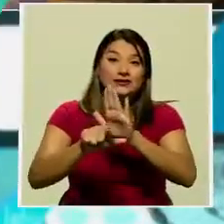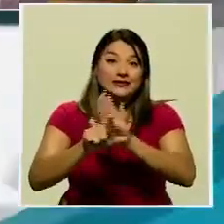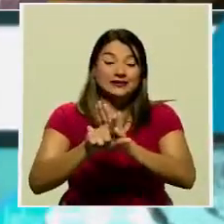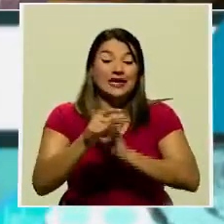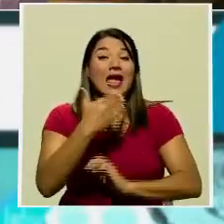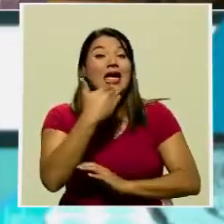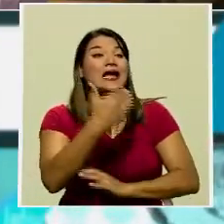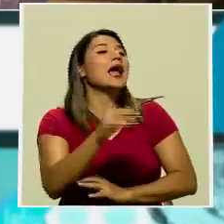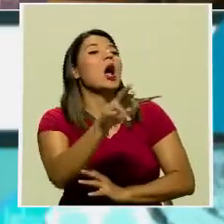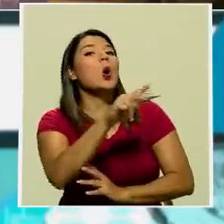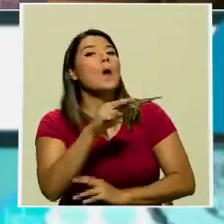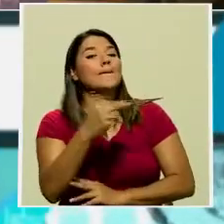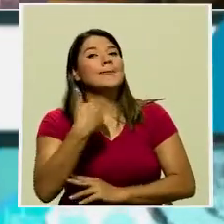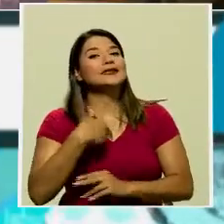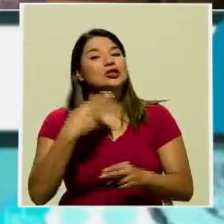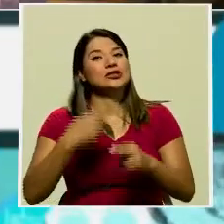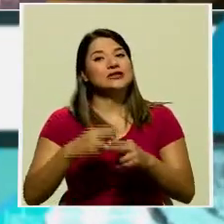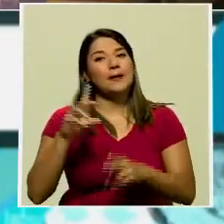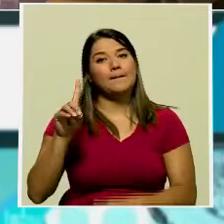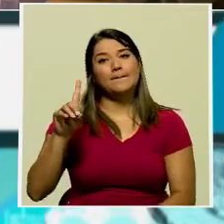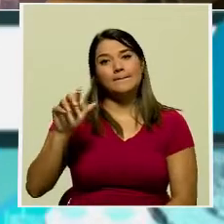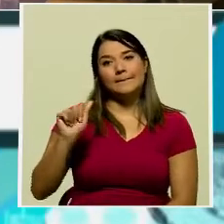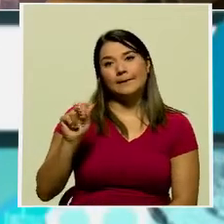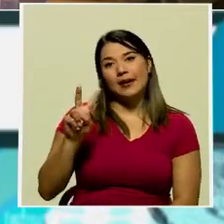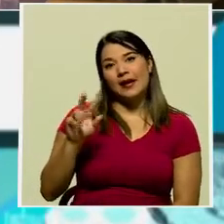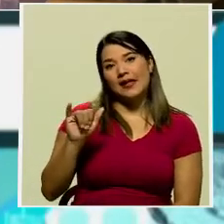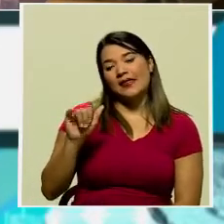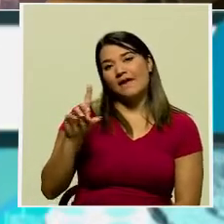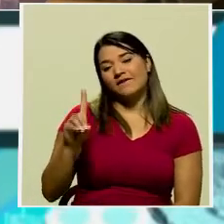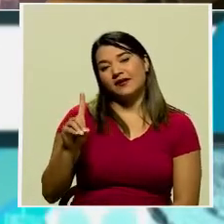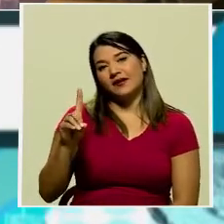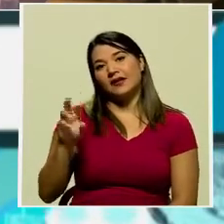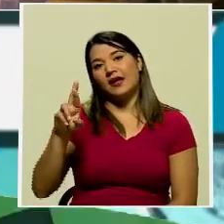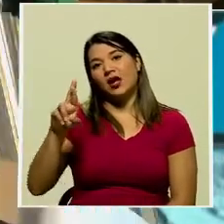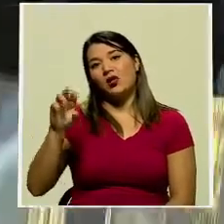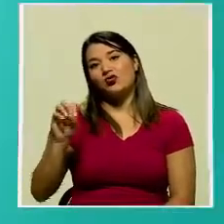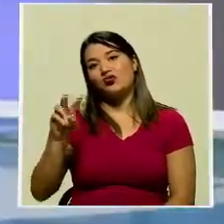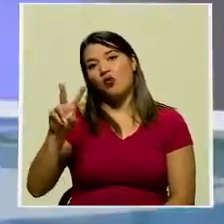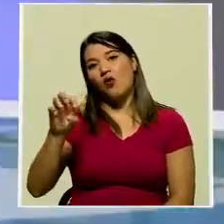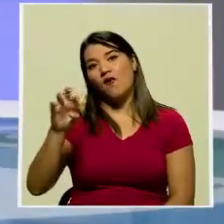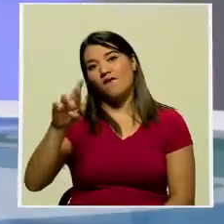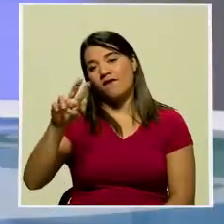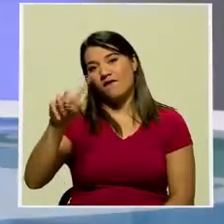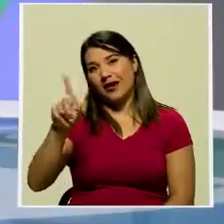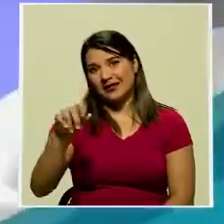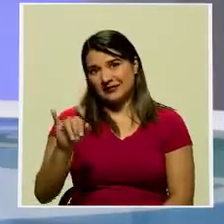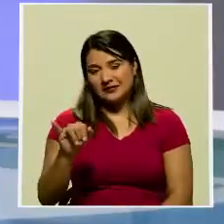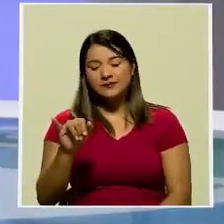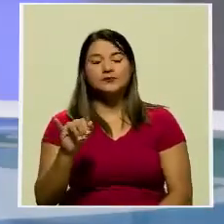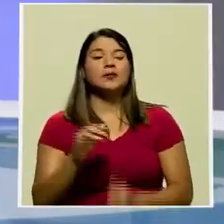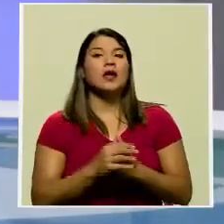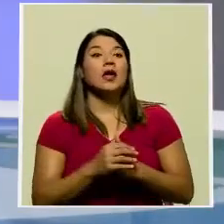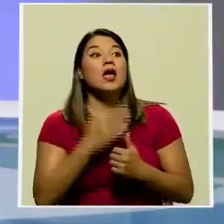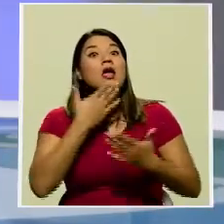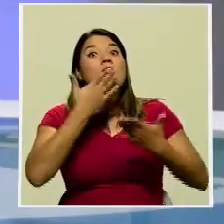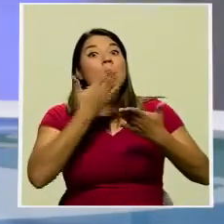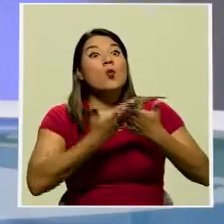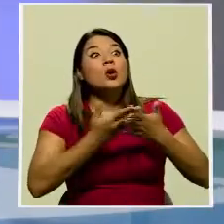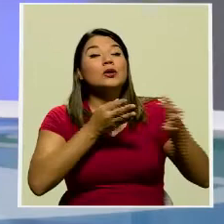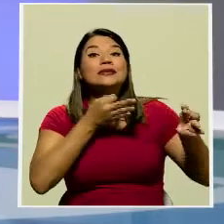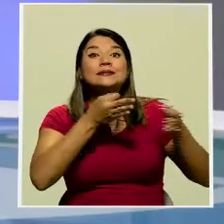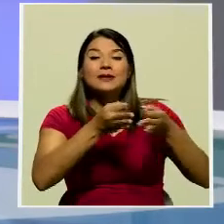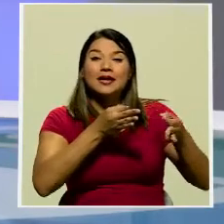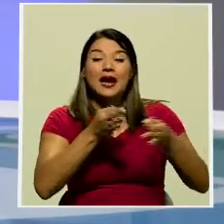compañero David Roversi. Todo un debate abierto. Es bueno aclarar que el